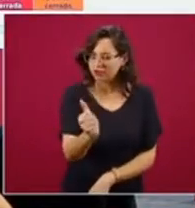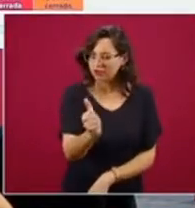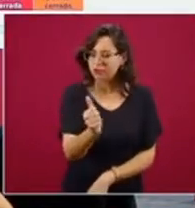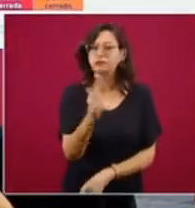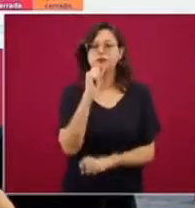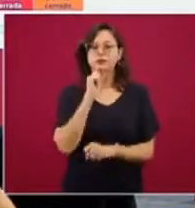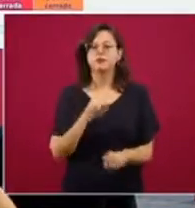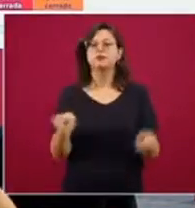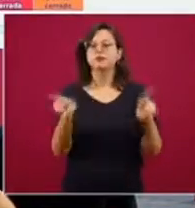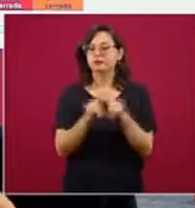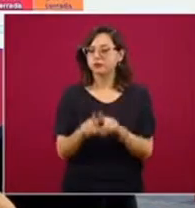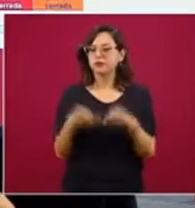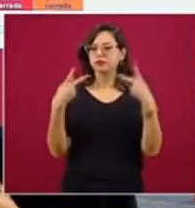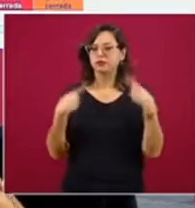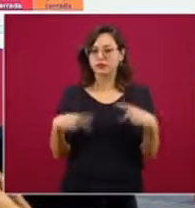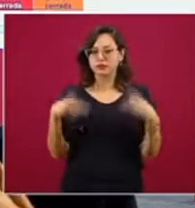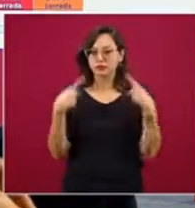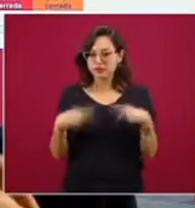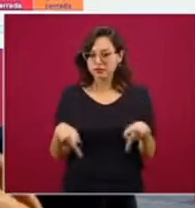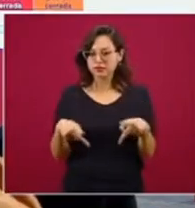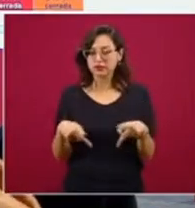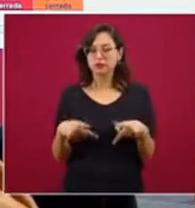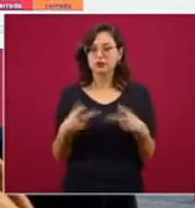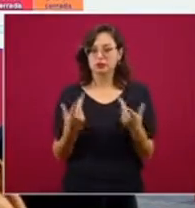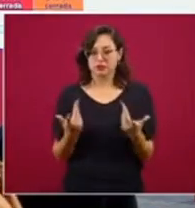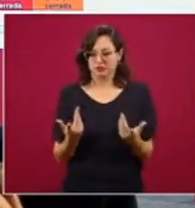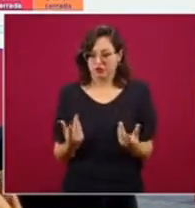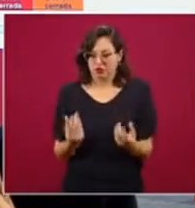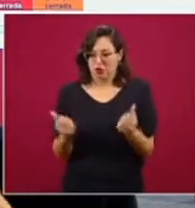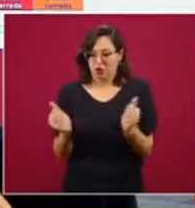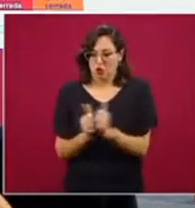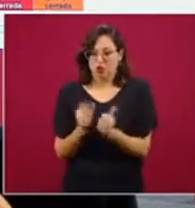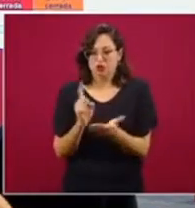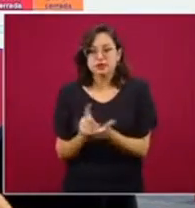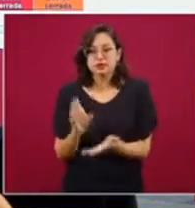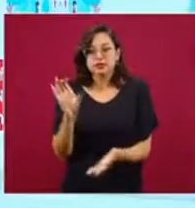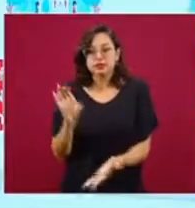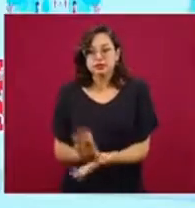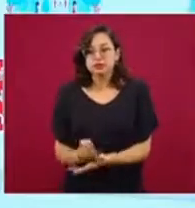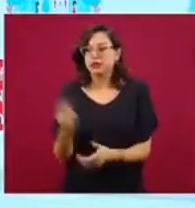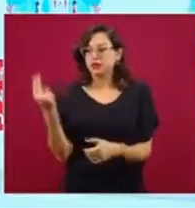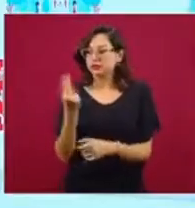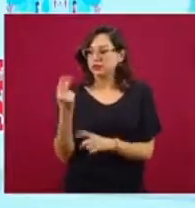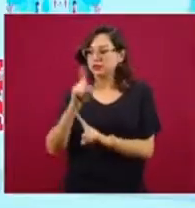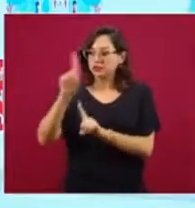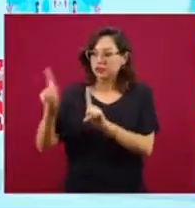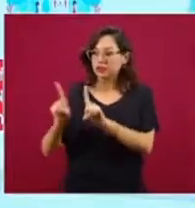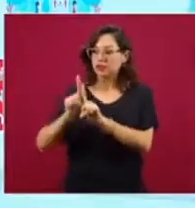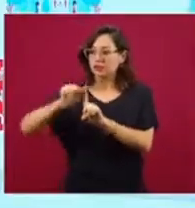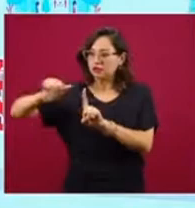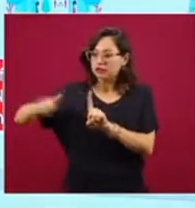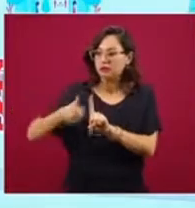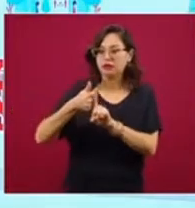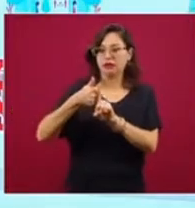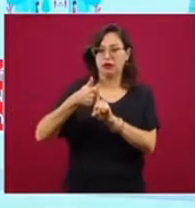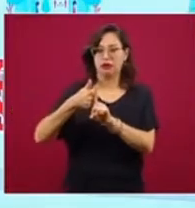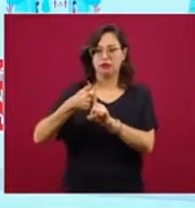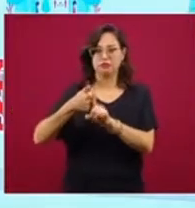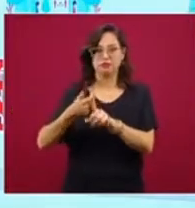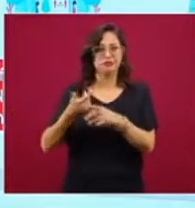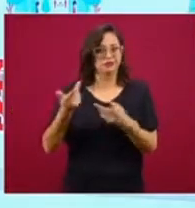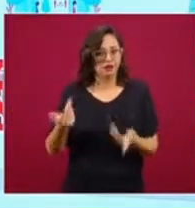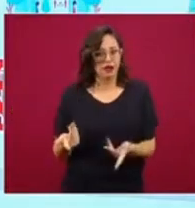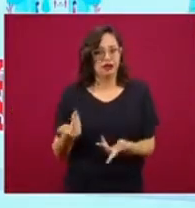personas que viven con discapacidad, con alguna discapacidad y requieren asistencia,